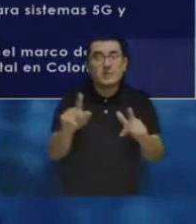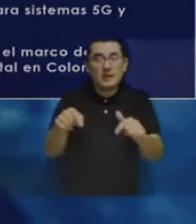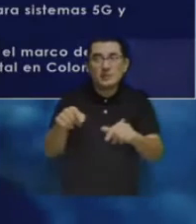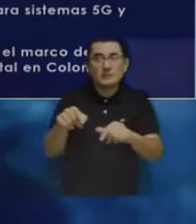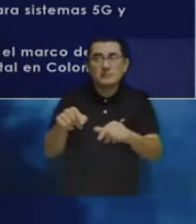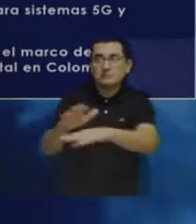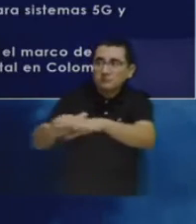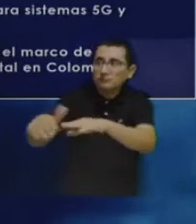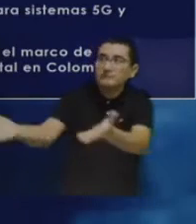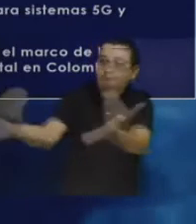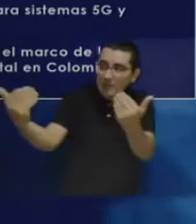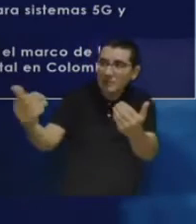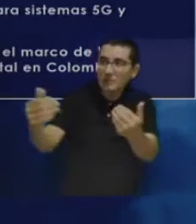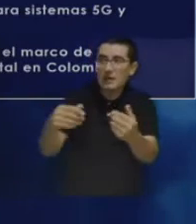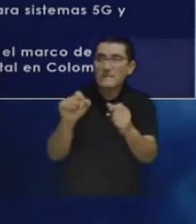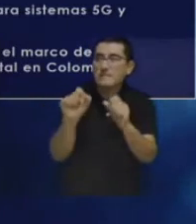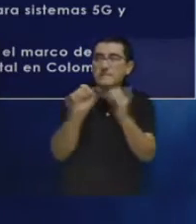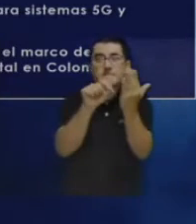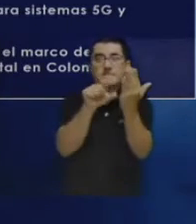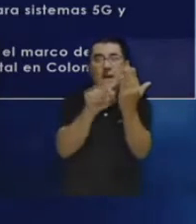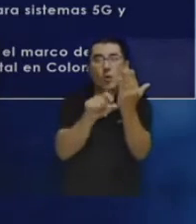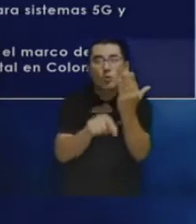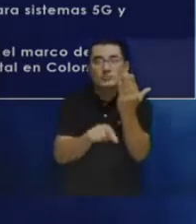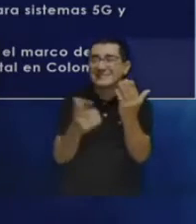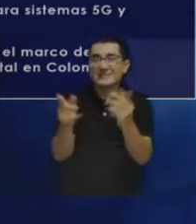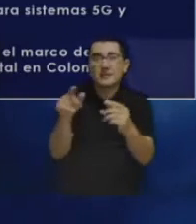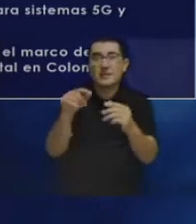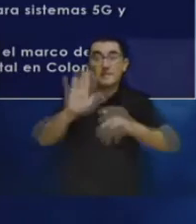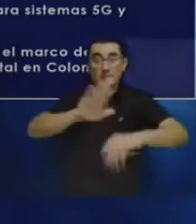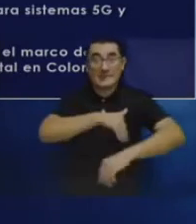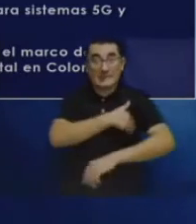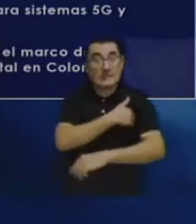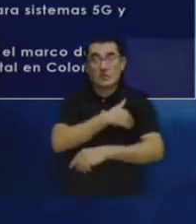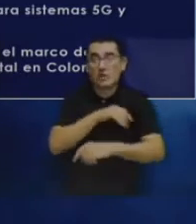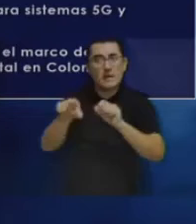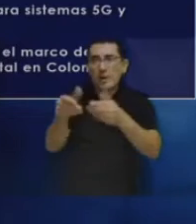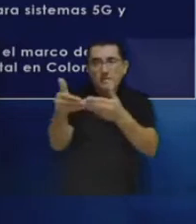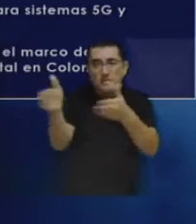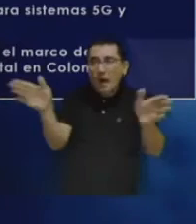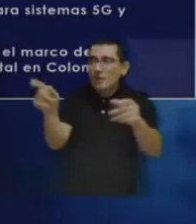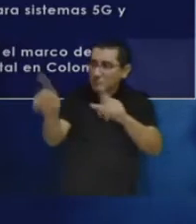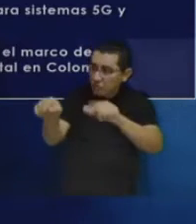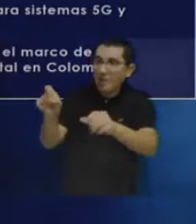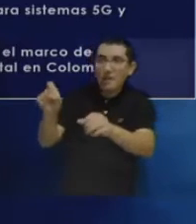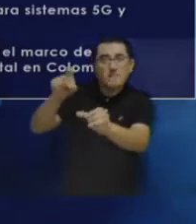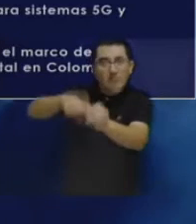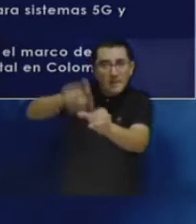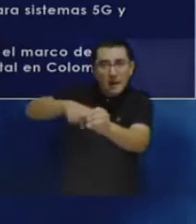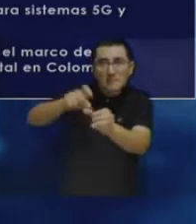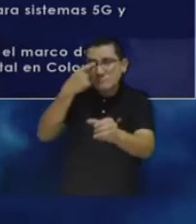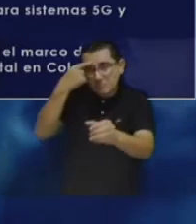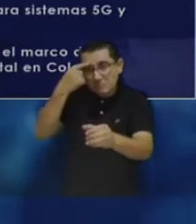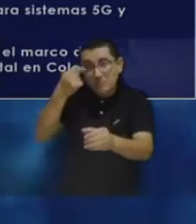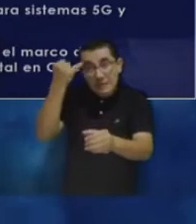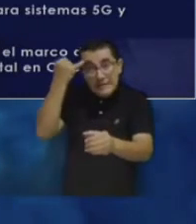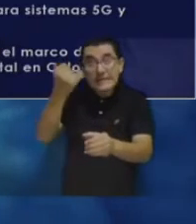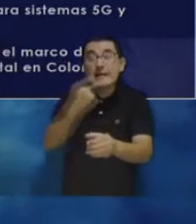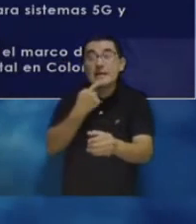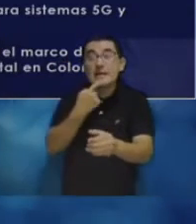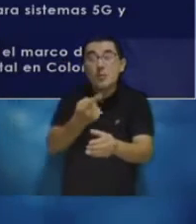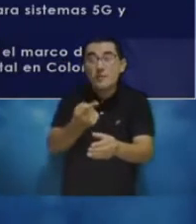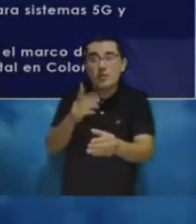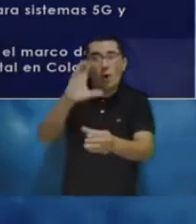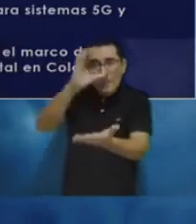que dicha entidad, es decir, el ministerio, tiene abiertas para comentarios. En particular, el proyecto de decreto de topes de espectro.